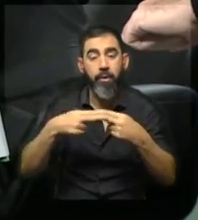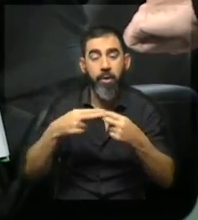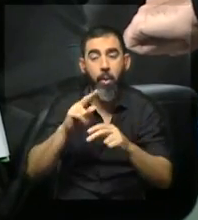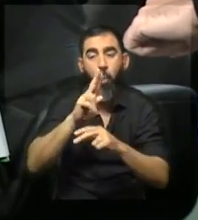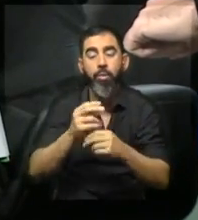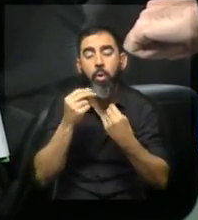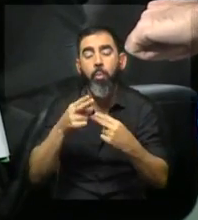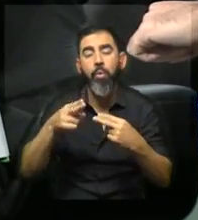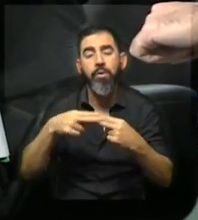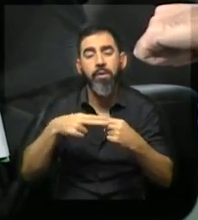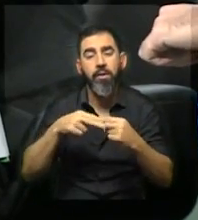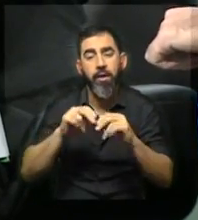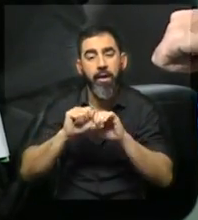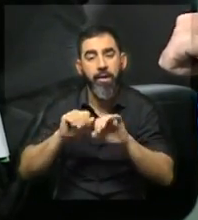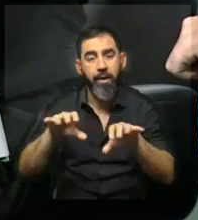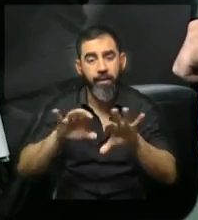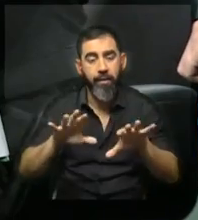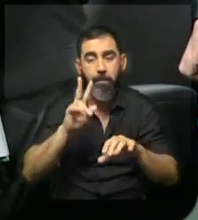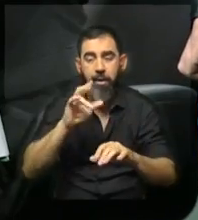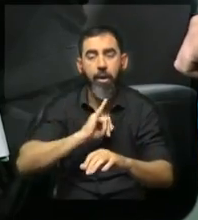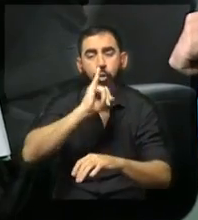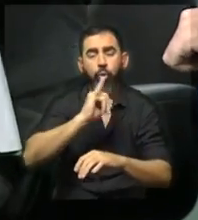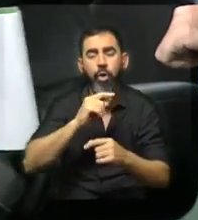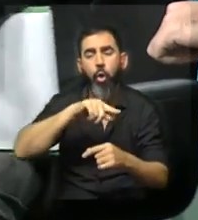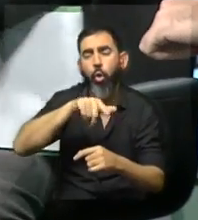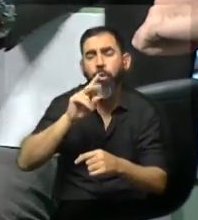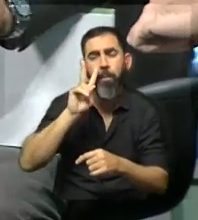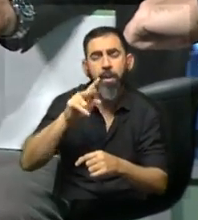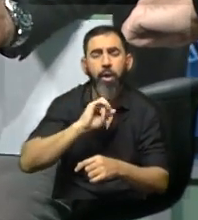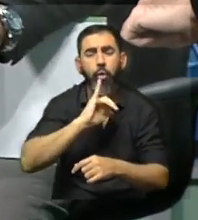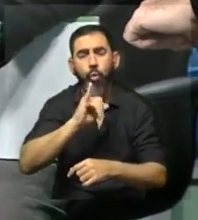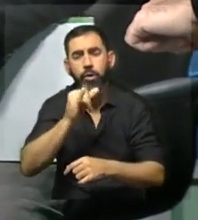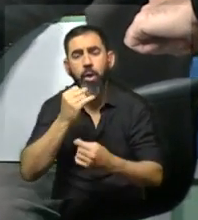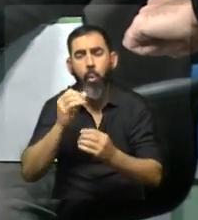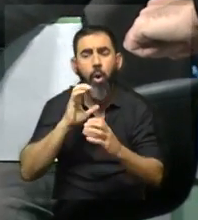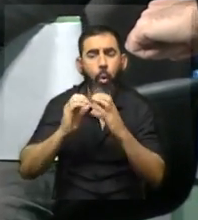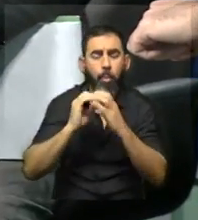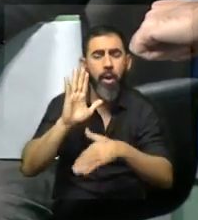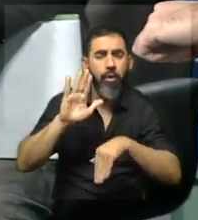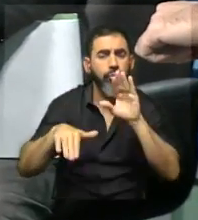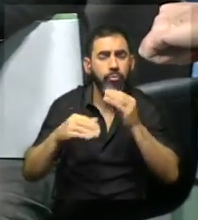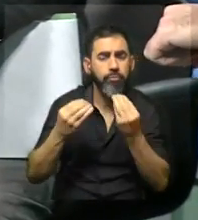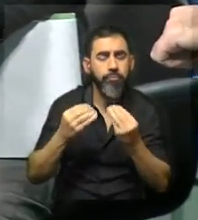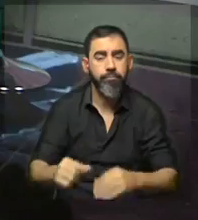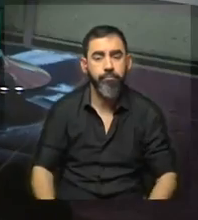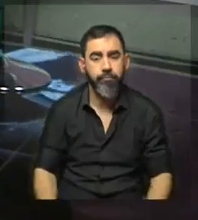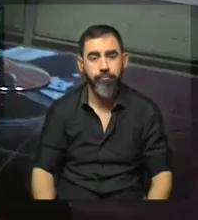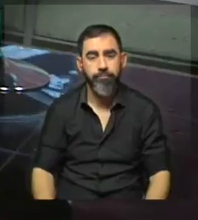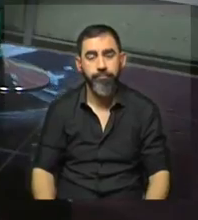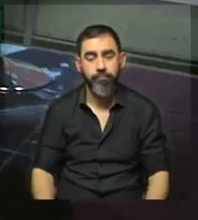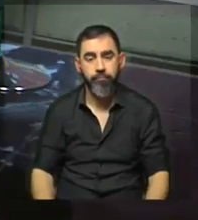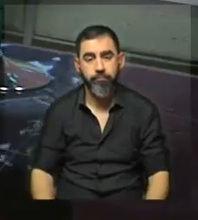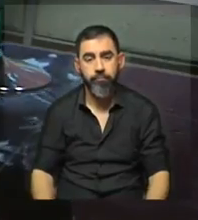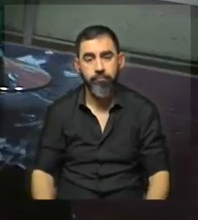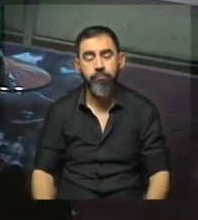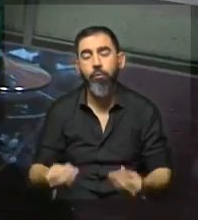usamos las redes sociales, si miramos noticias, dónde las miramos. ¿Cuáles son los medios más...? ¿Sabes lo que le vamos a contar? ¿Cuál es la